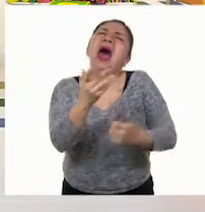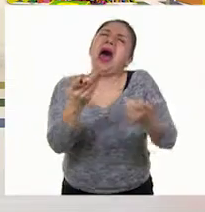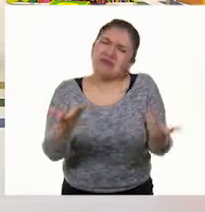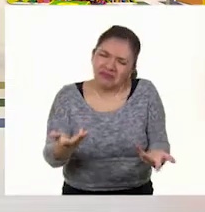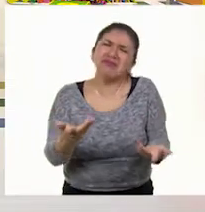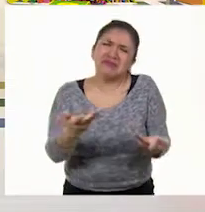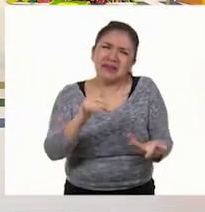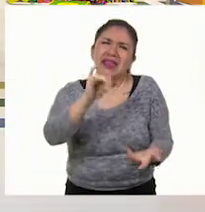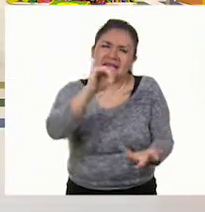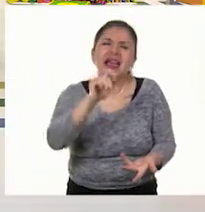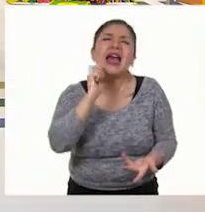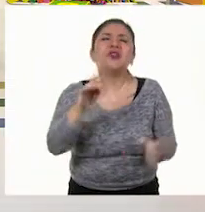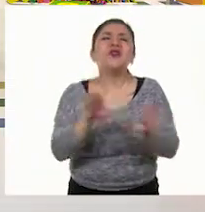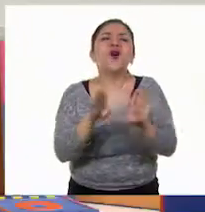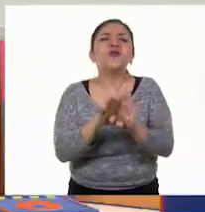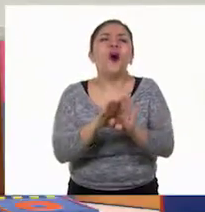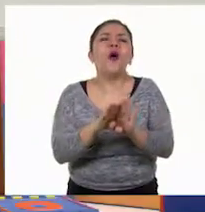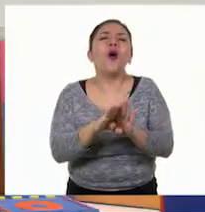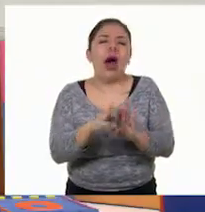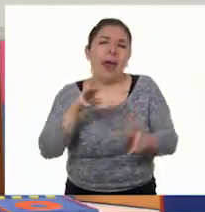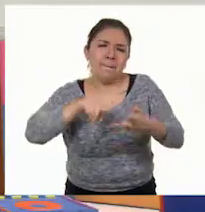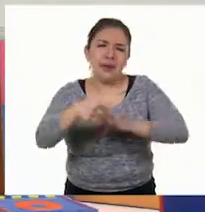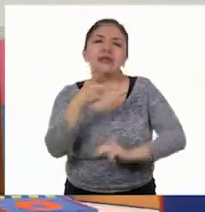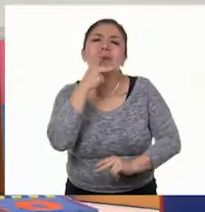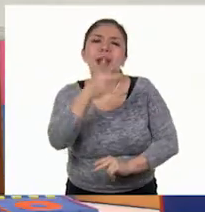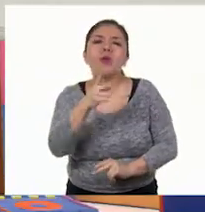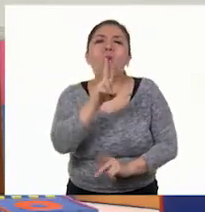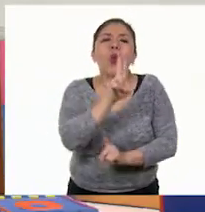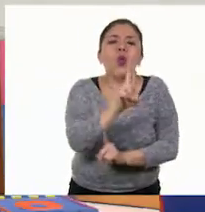Újule empieza con la U, efectivamente.